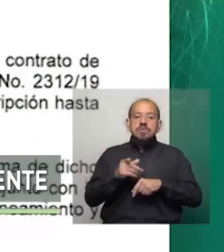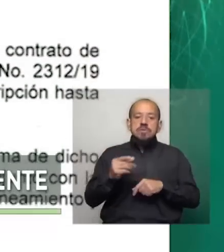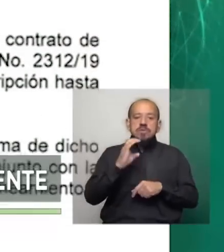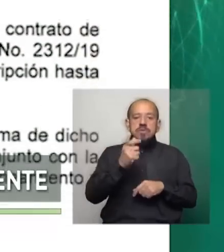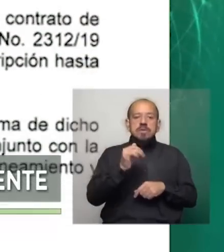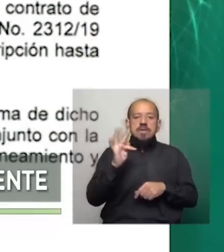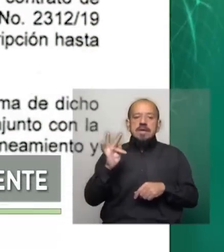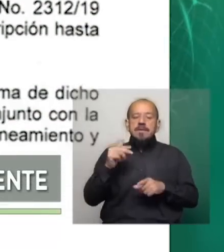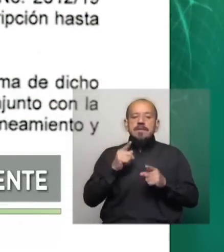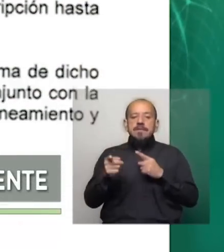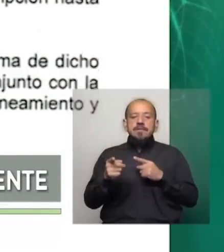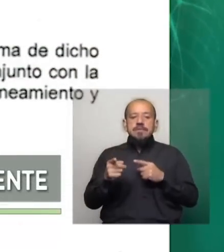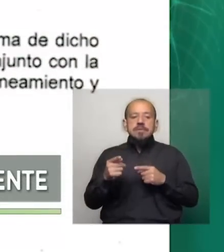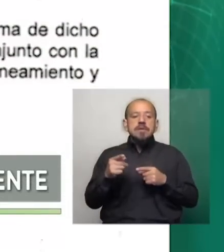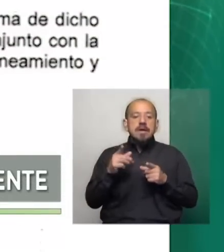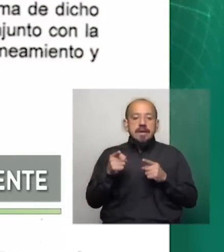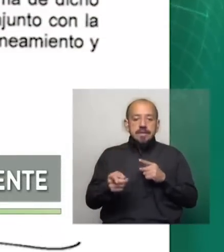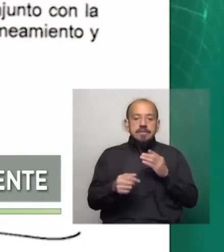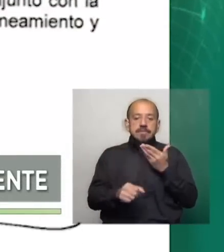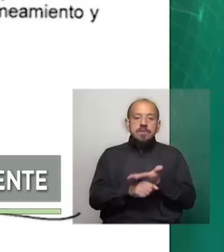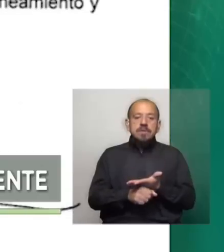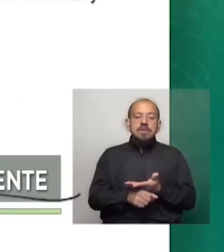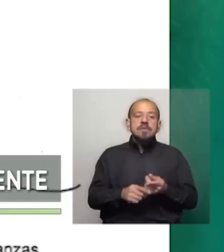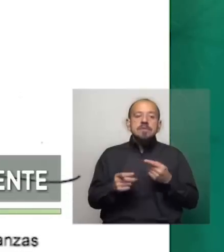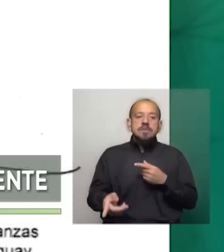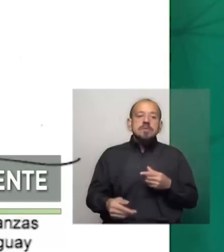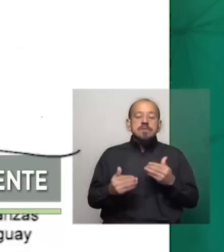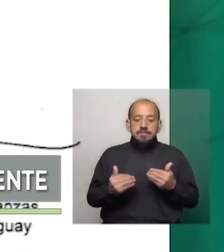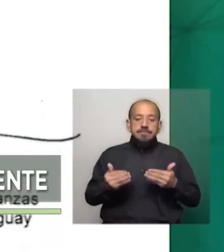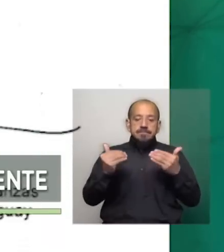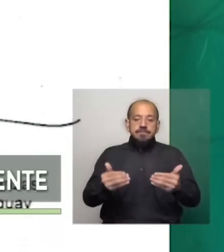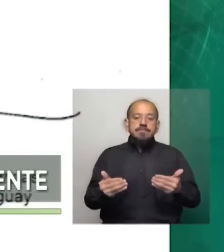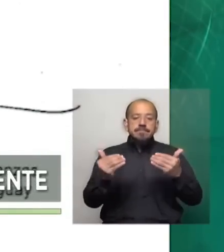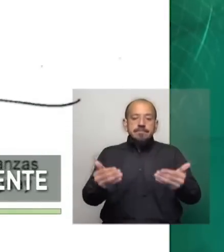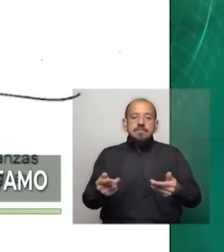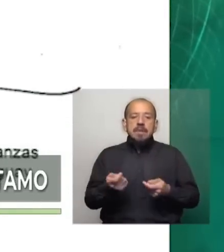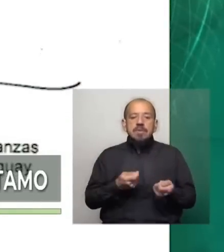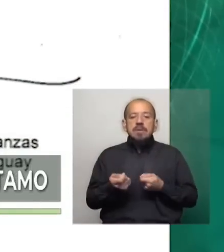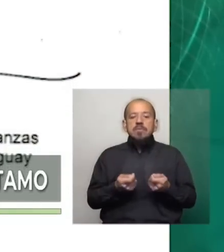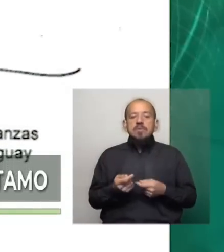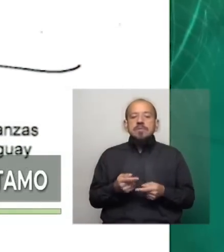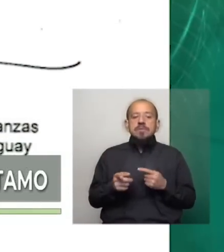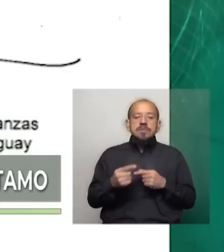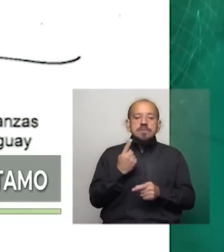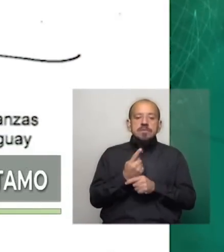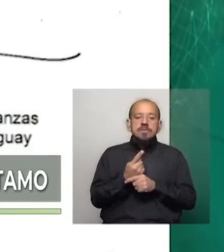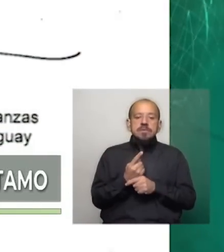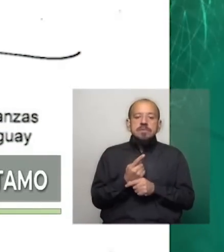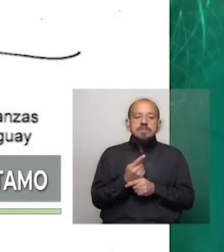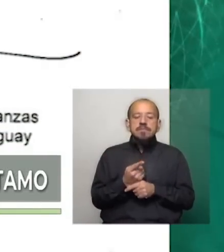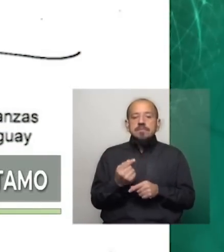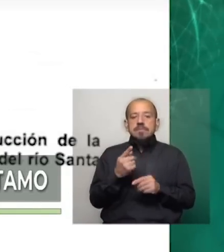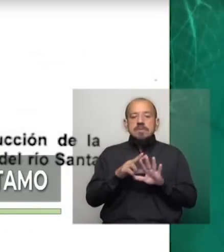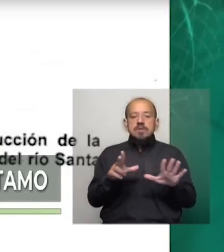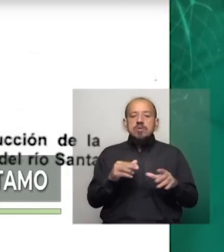la caf en Uruguay françois donde se solicitan sucesivas prórrogas al préstamo vigente en el primer enviado el 18 de